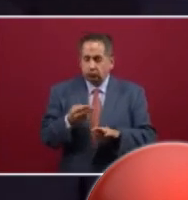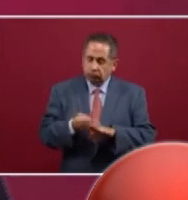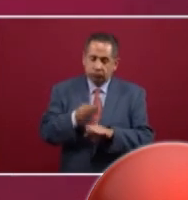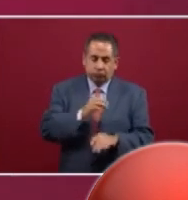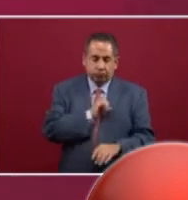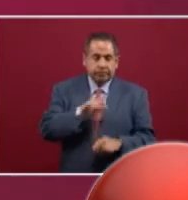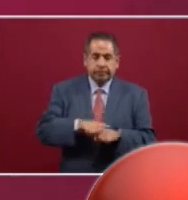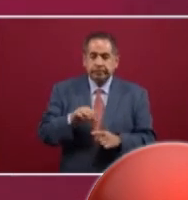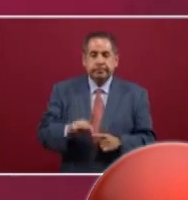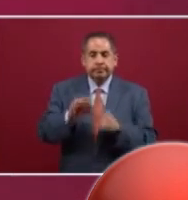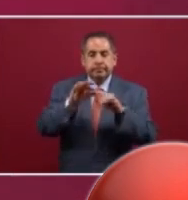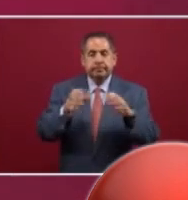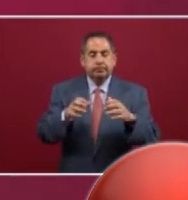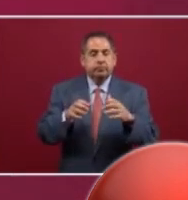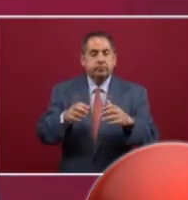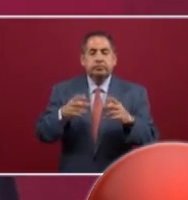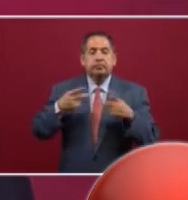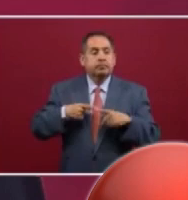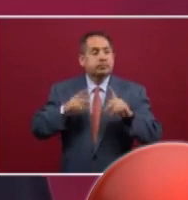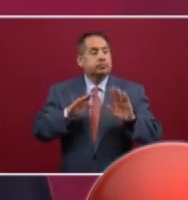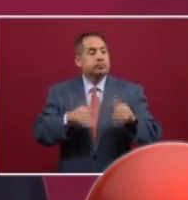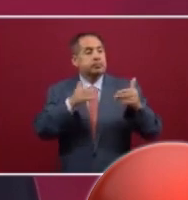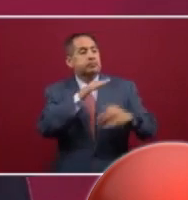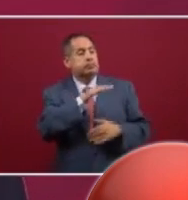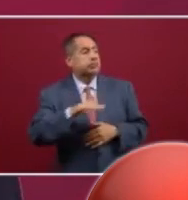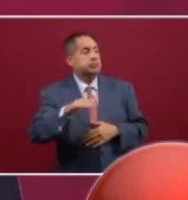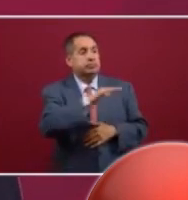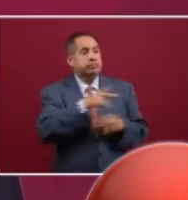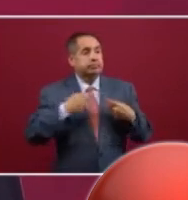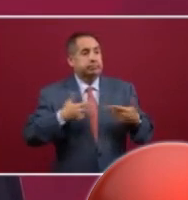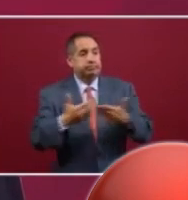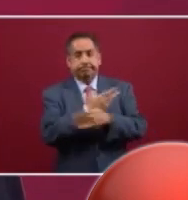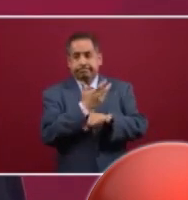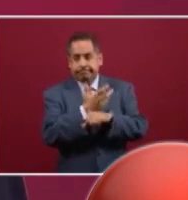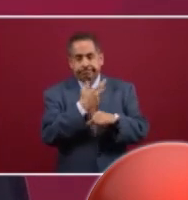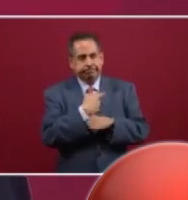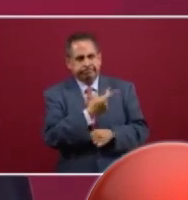especial con el pueblo de Estados Unidos